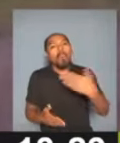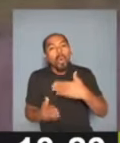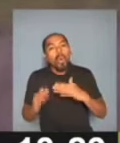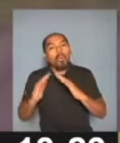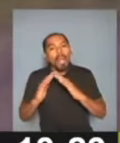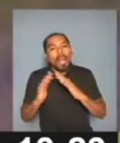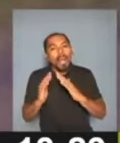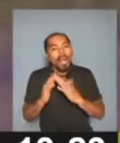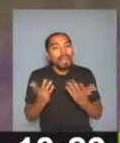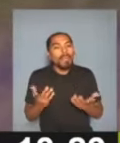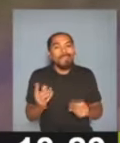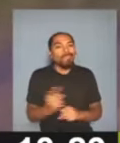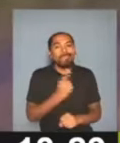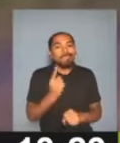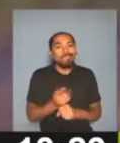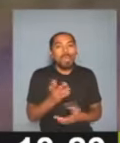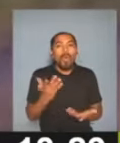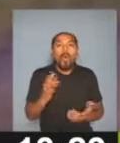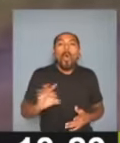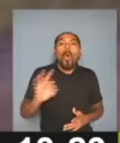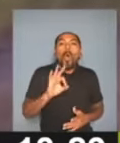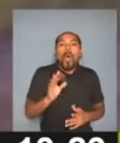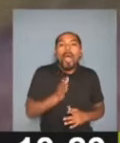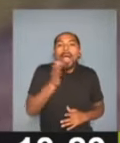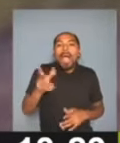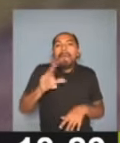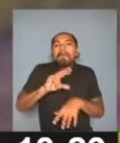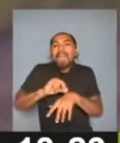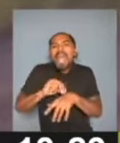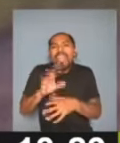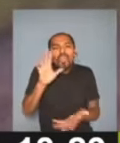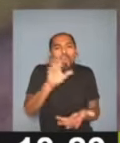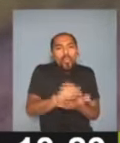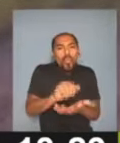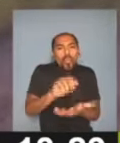también, tiene un turno médico, etcétera. Esperamos que se pueda solucionar pronto.